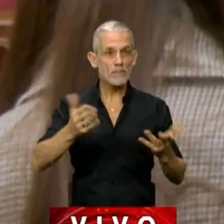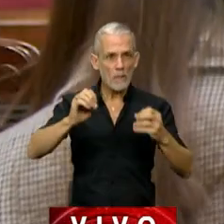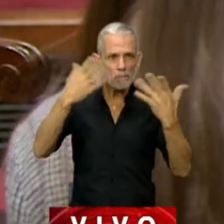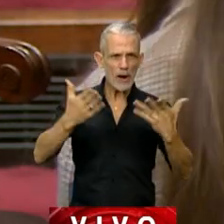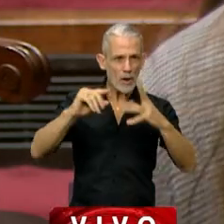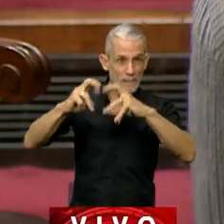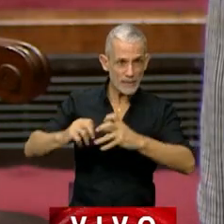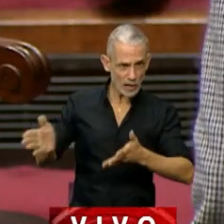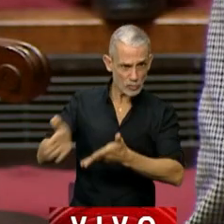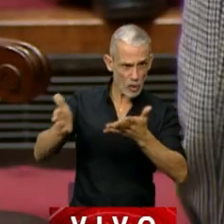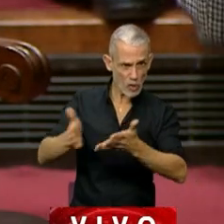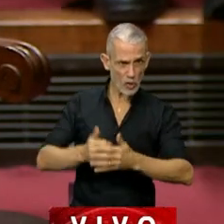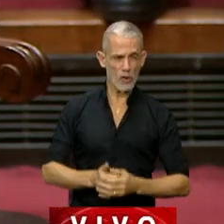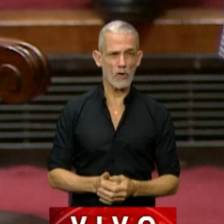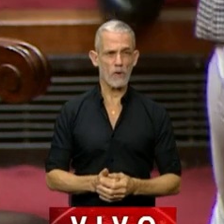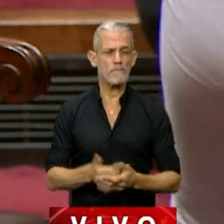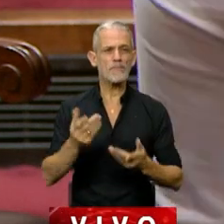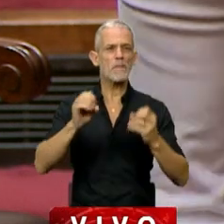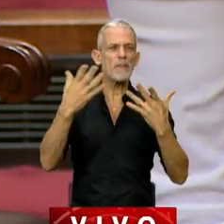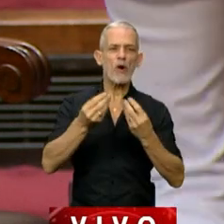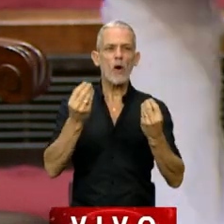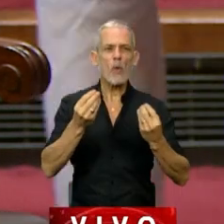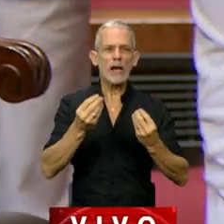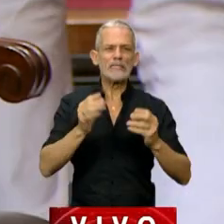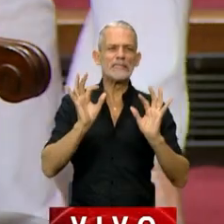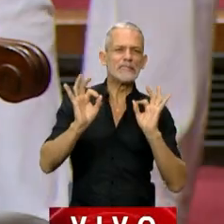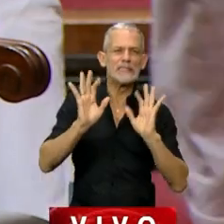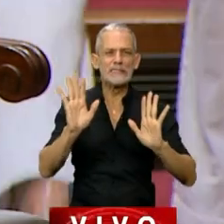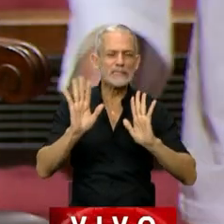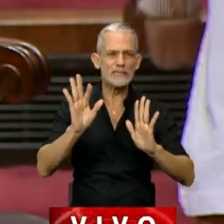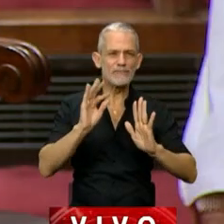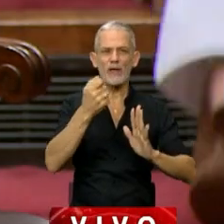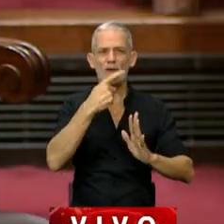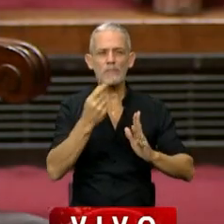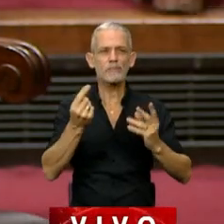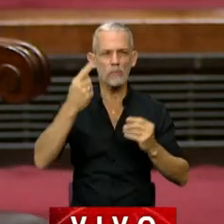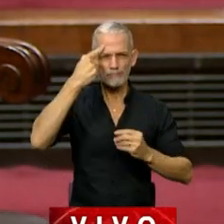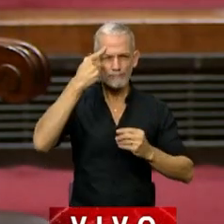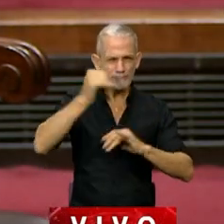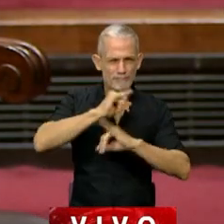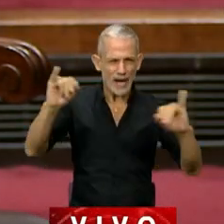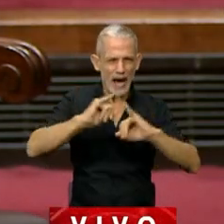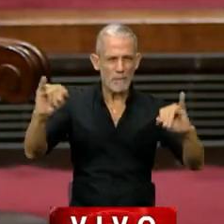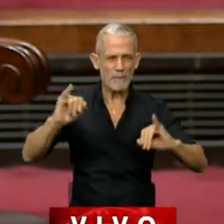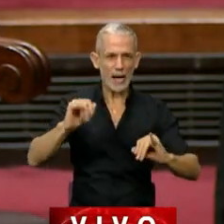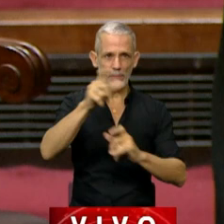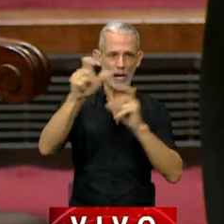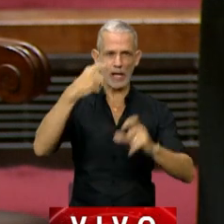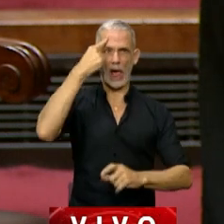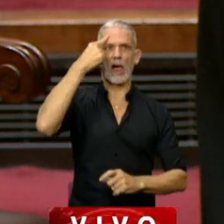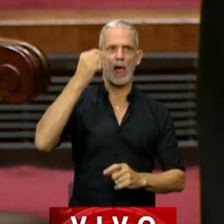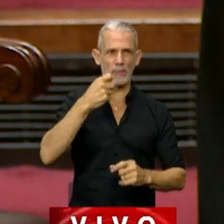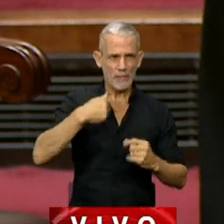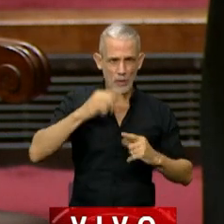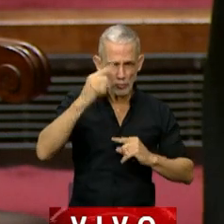Mejorar la investigación, mejorar el uso racional y adecuado a través de la concientización.